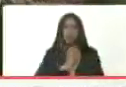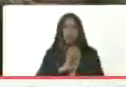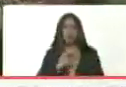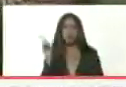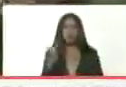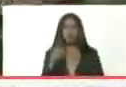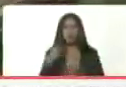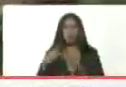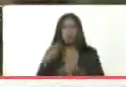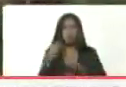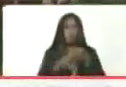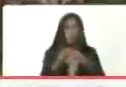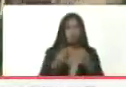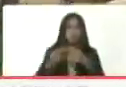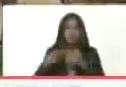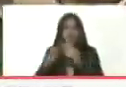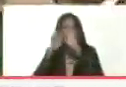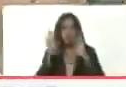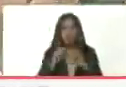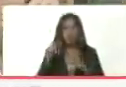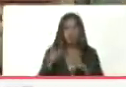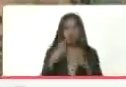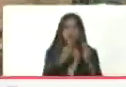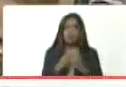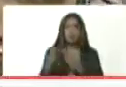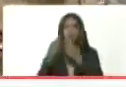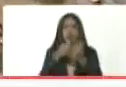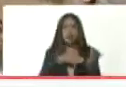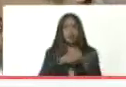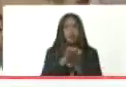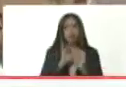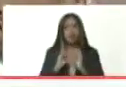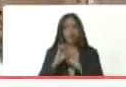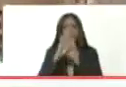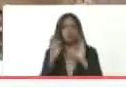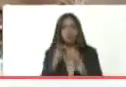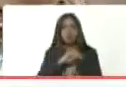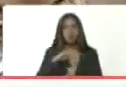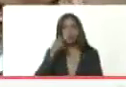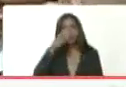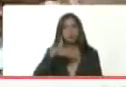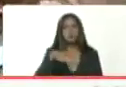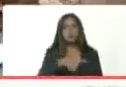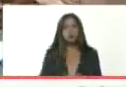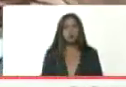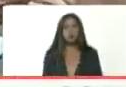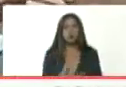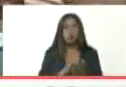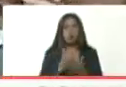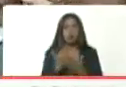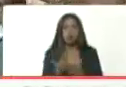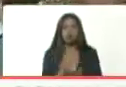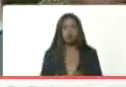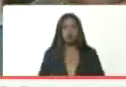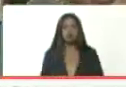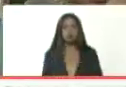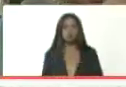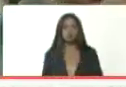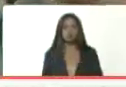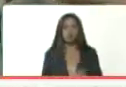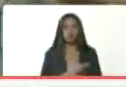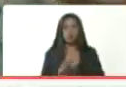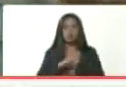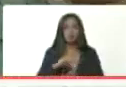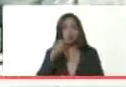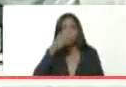otros aspectos de la economía garantizarle pues a nuestro pueblo los libros garantizarle a nuestro pueblo